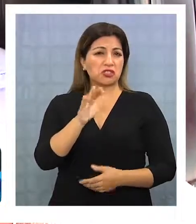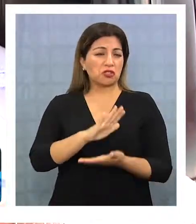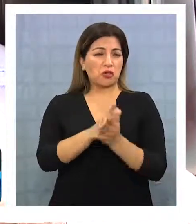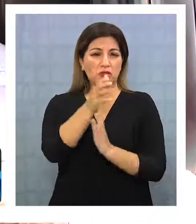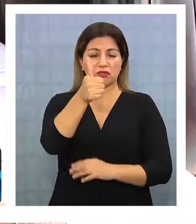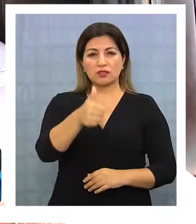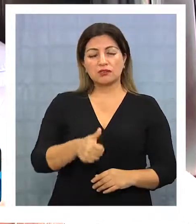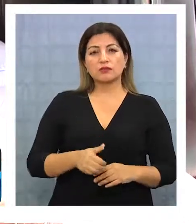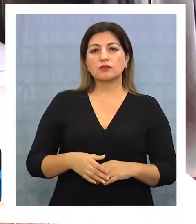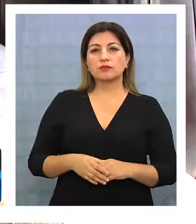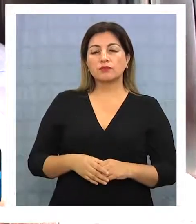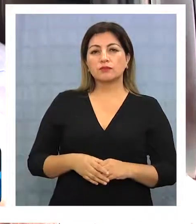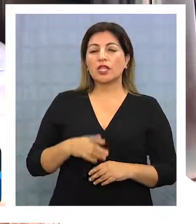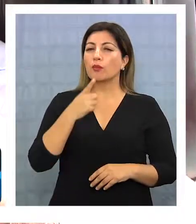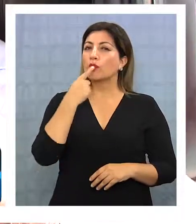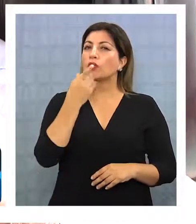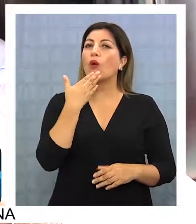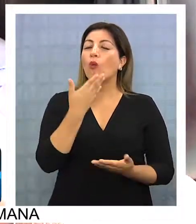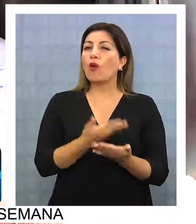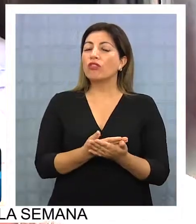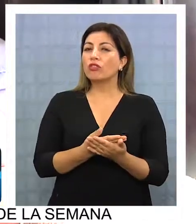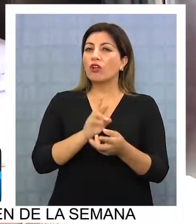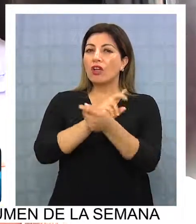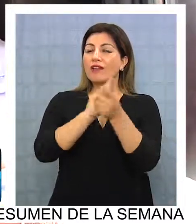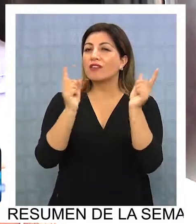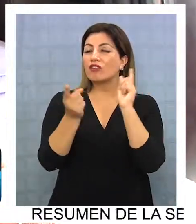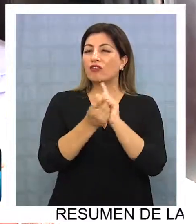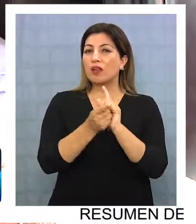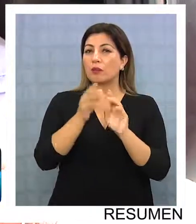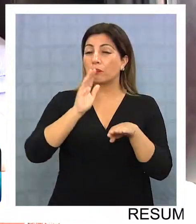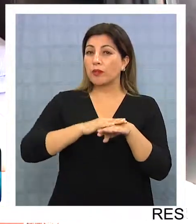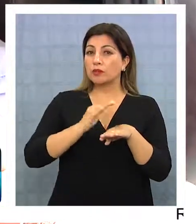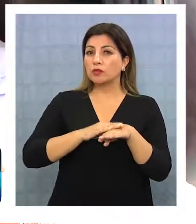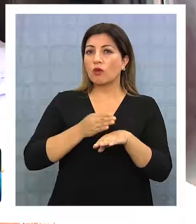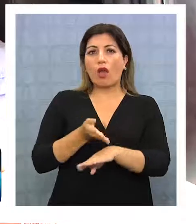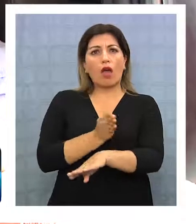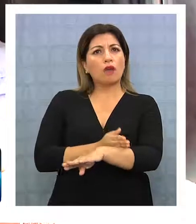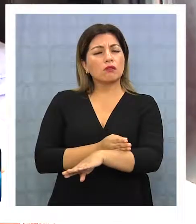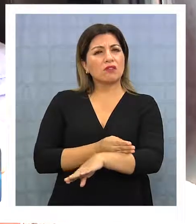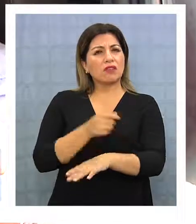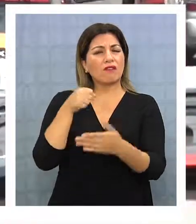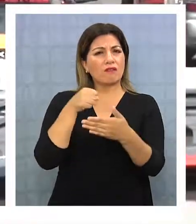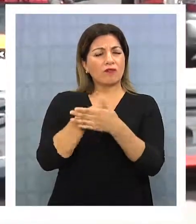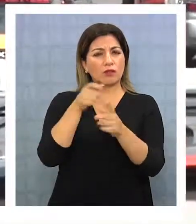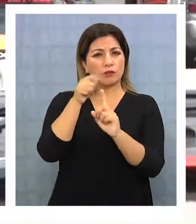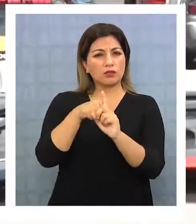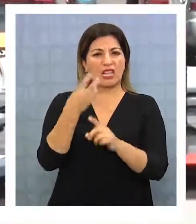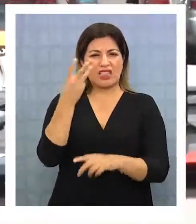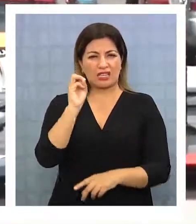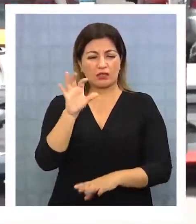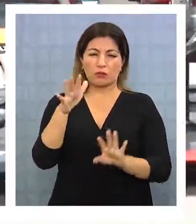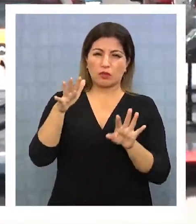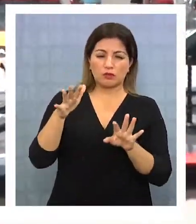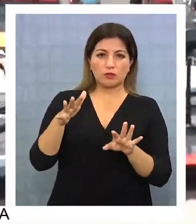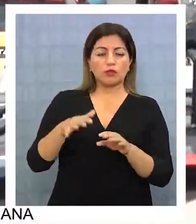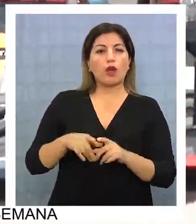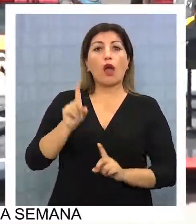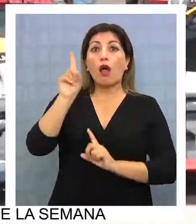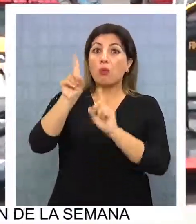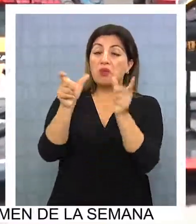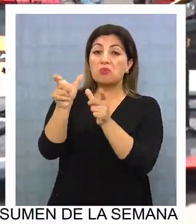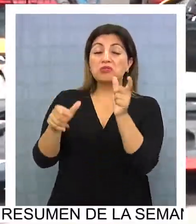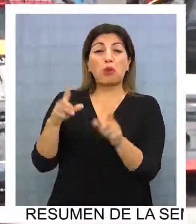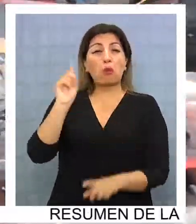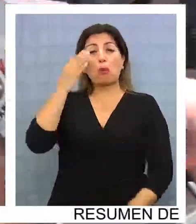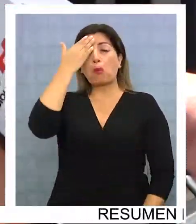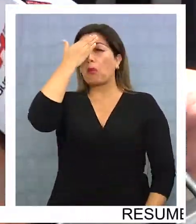todo bien. ¿Cuándo va a renovar el permiso? Antes del fin de mes. El crédito, bueno. Claro que hay quienes no se han